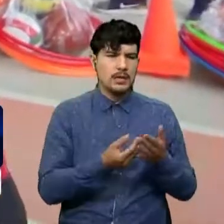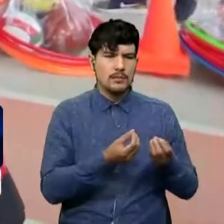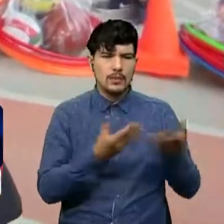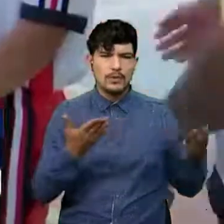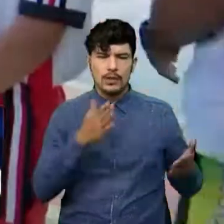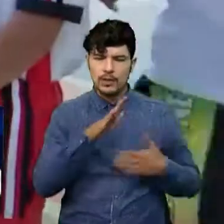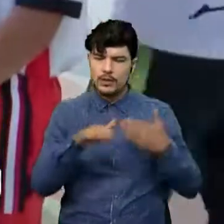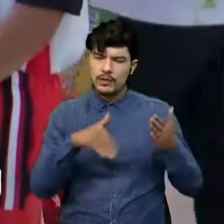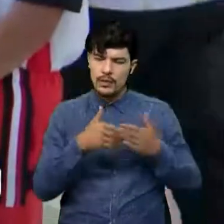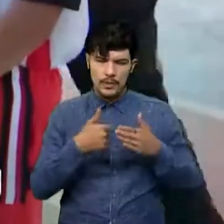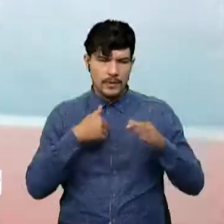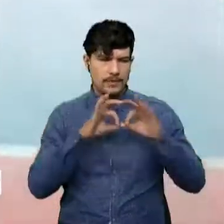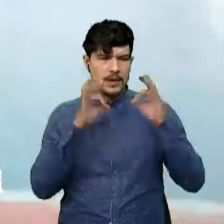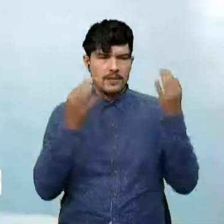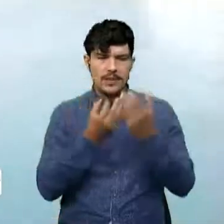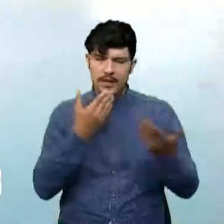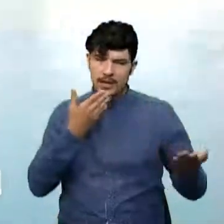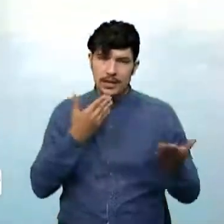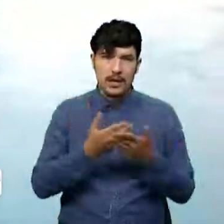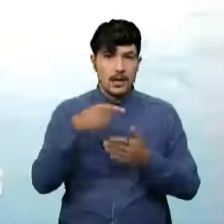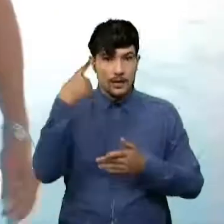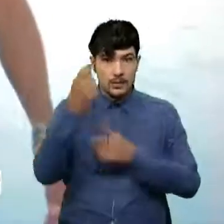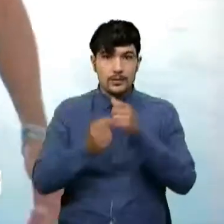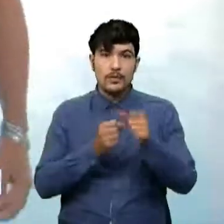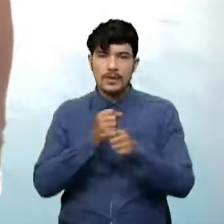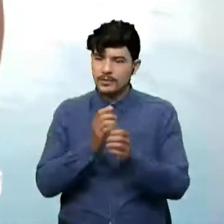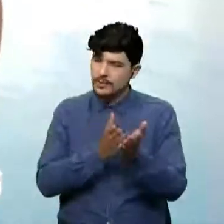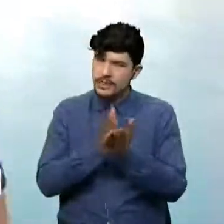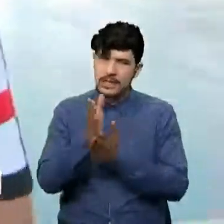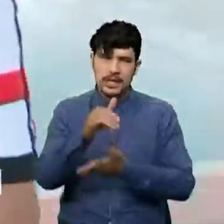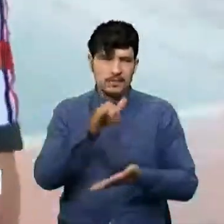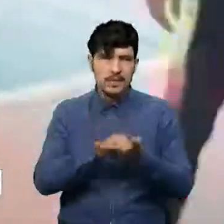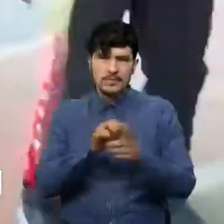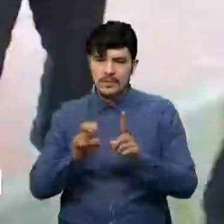toda mi familia. Se espera para el próximo año seguir con el